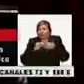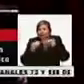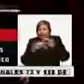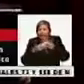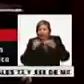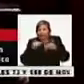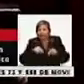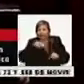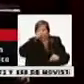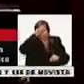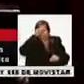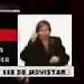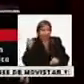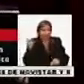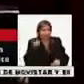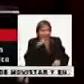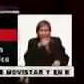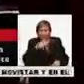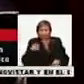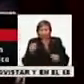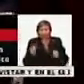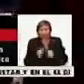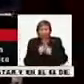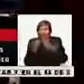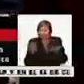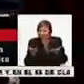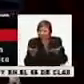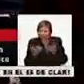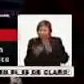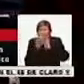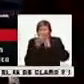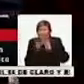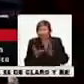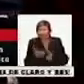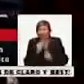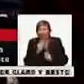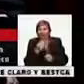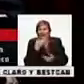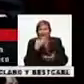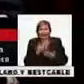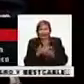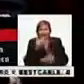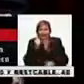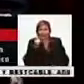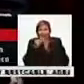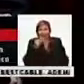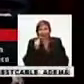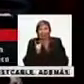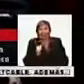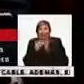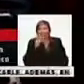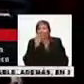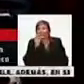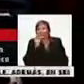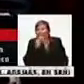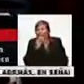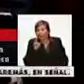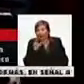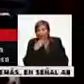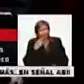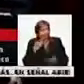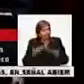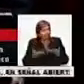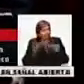país, y a todos ustedes que nos han regalado su presencia hoy día. Por Aya de la Torre y por su obra y su